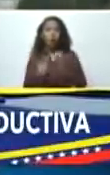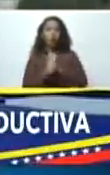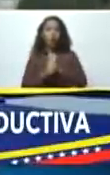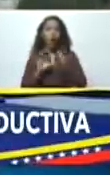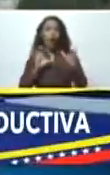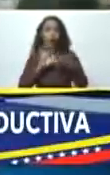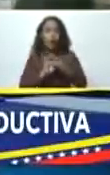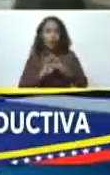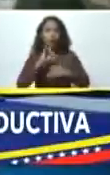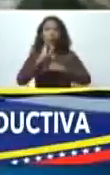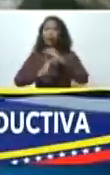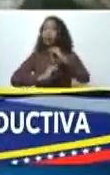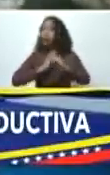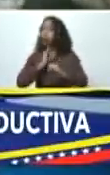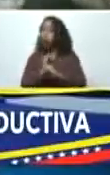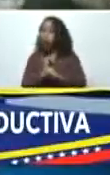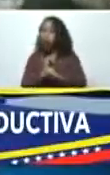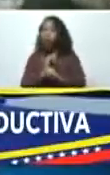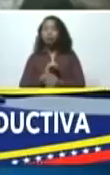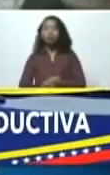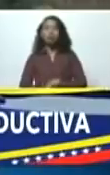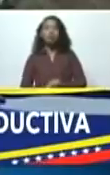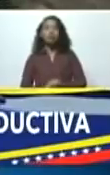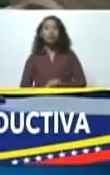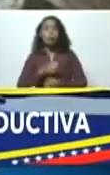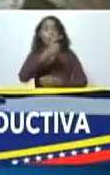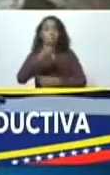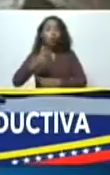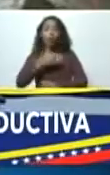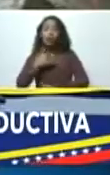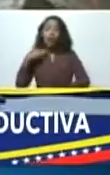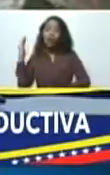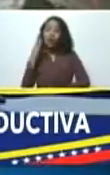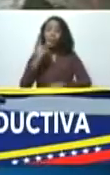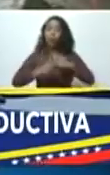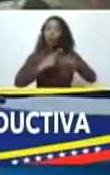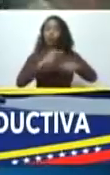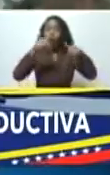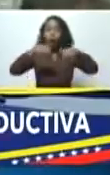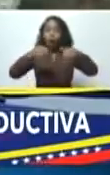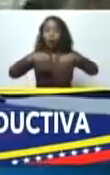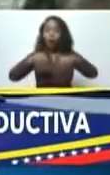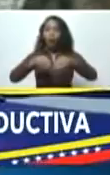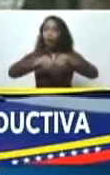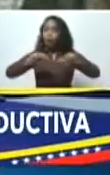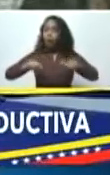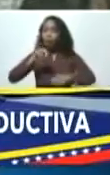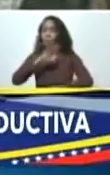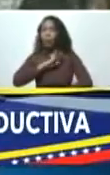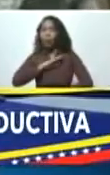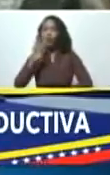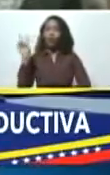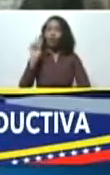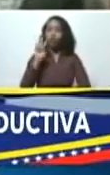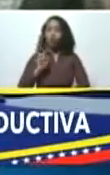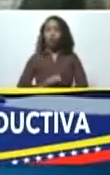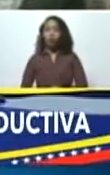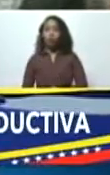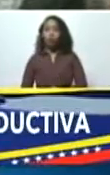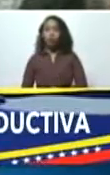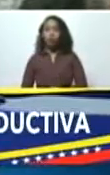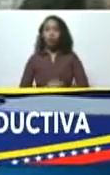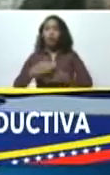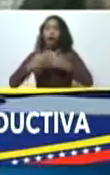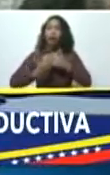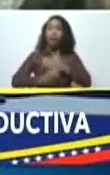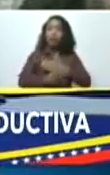alianzas internacionales de gente que quiere venir a producir aquí la tierra venezolana y